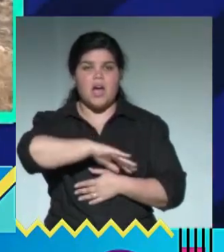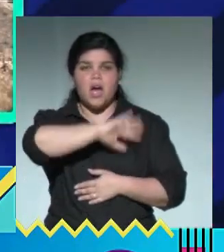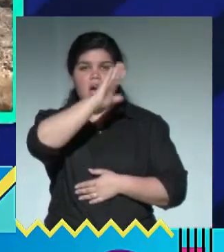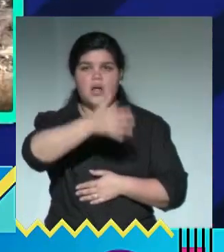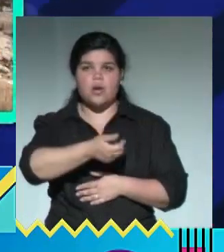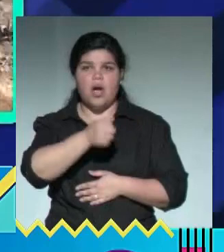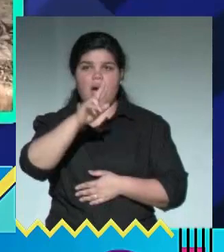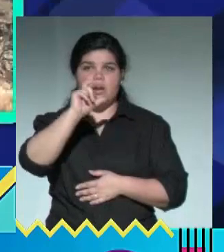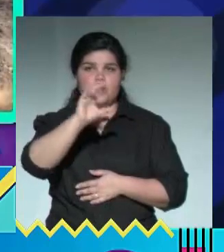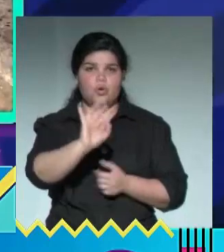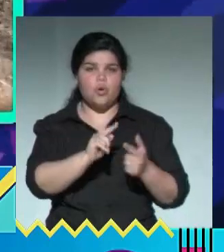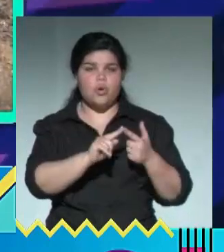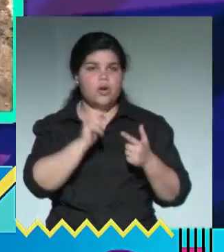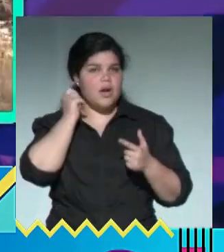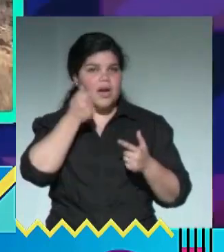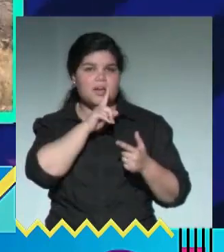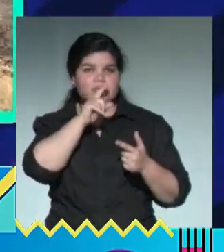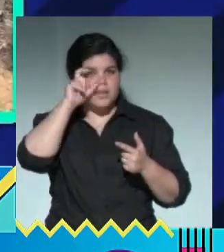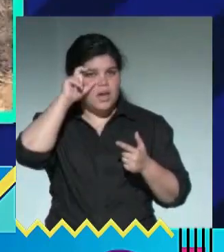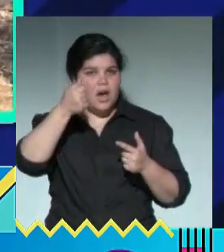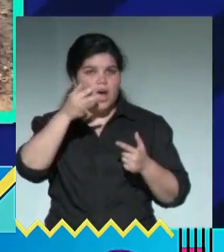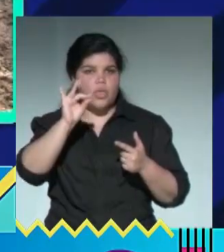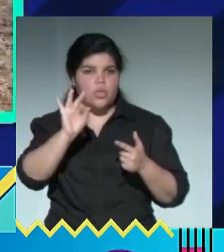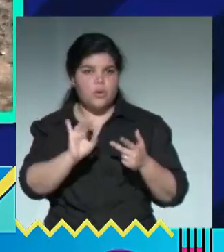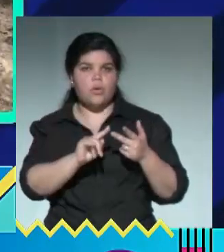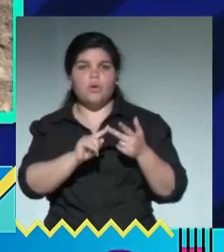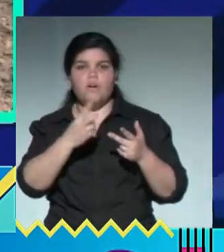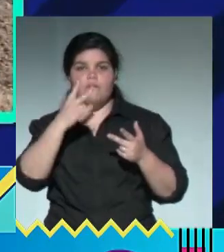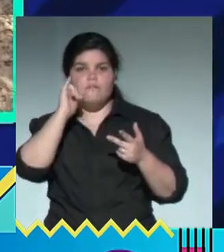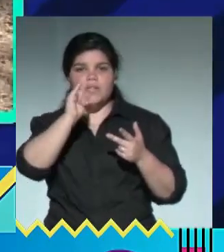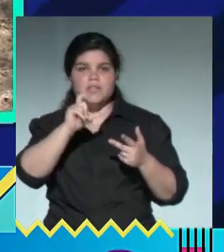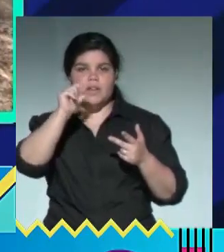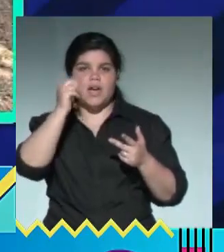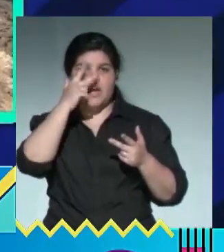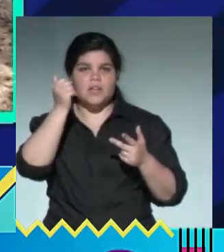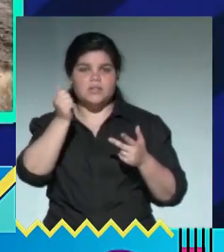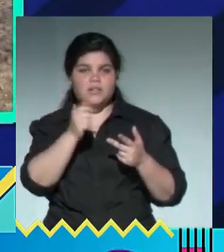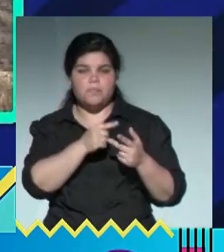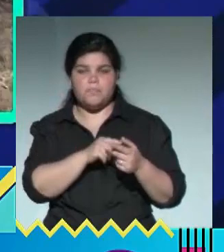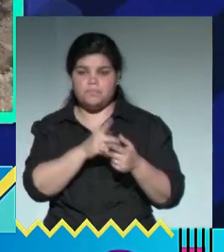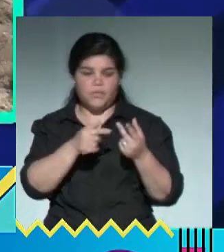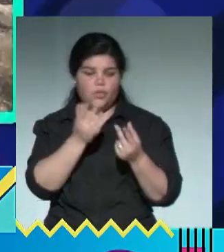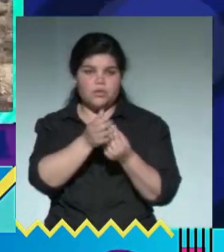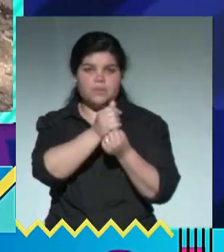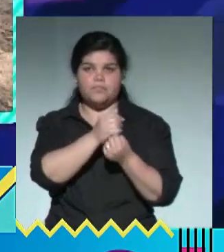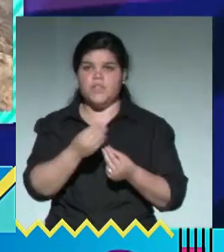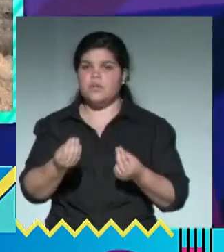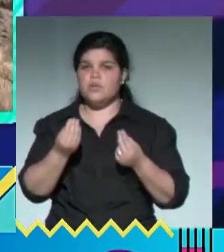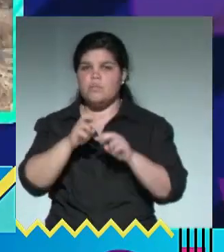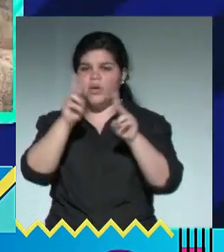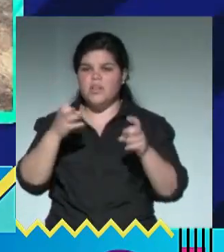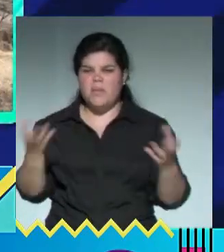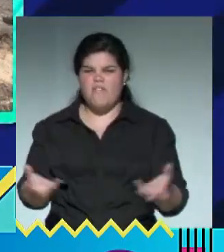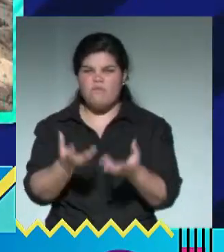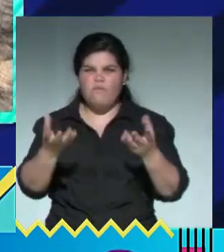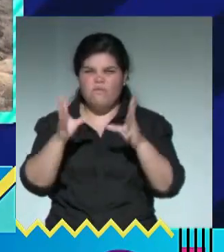el Gateado y el Cerro Vizcacho. ¿Y cuáles son esas consecuencias de estas 1.600 hectáreas arrasadas, ¿no? En términos de fauna, de flora?